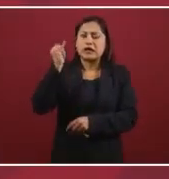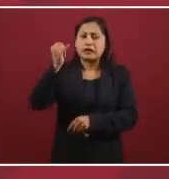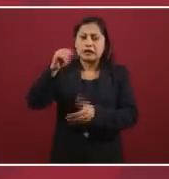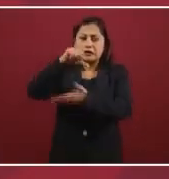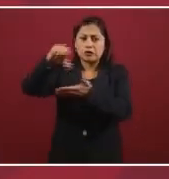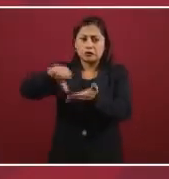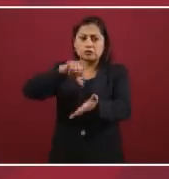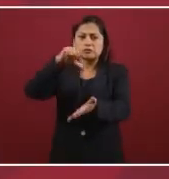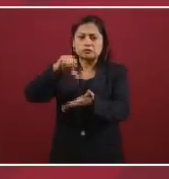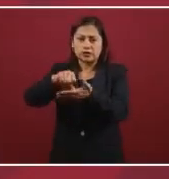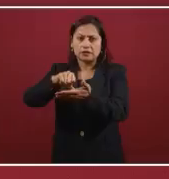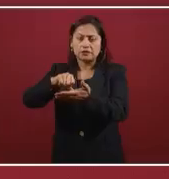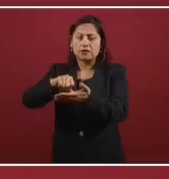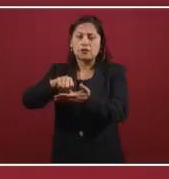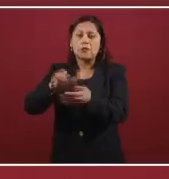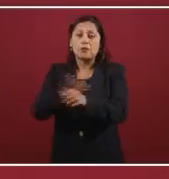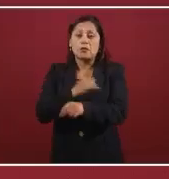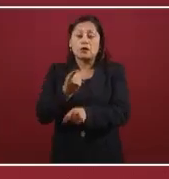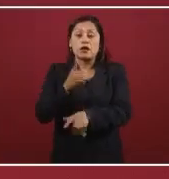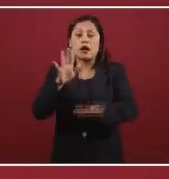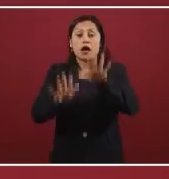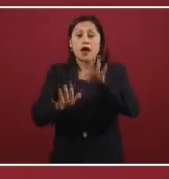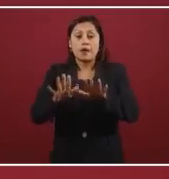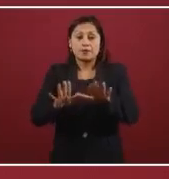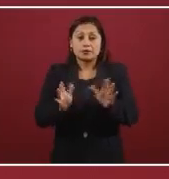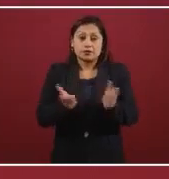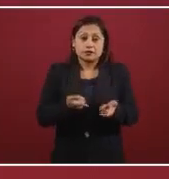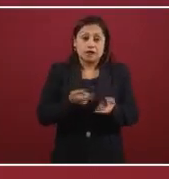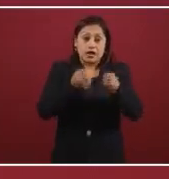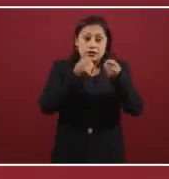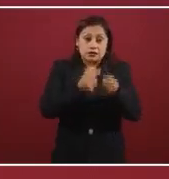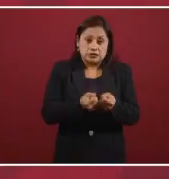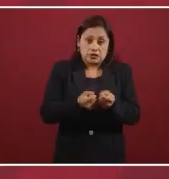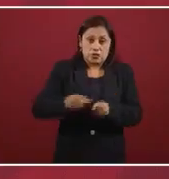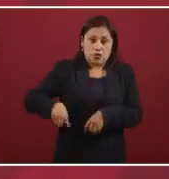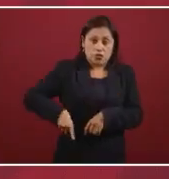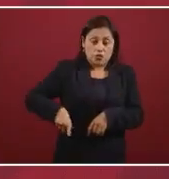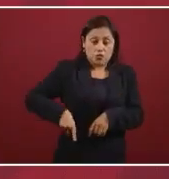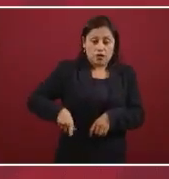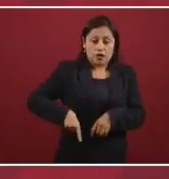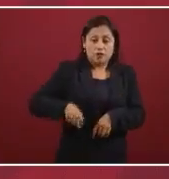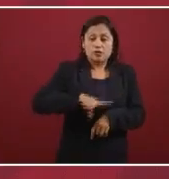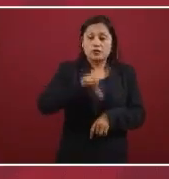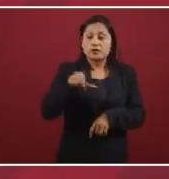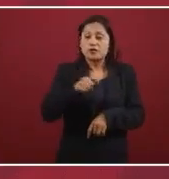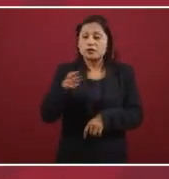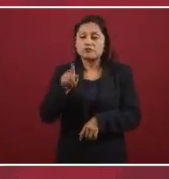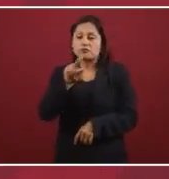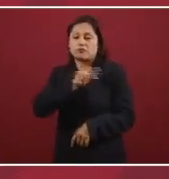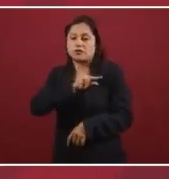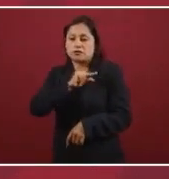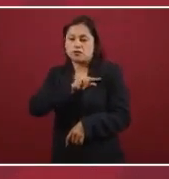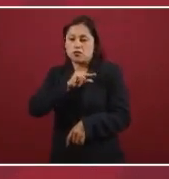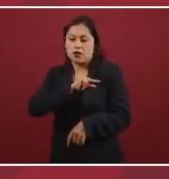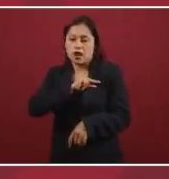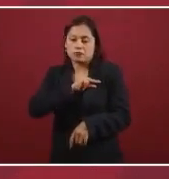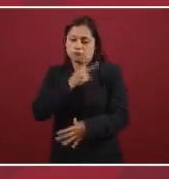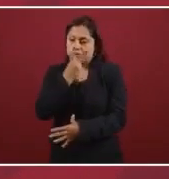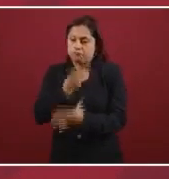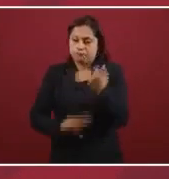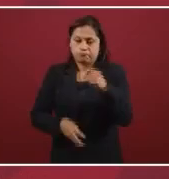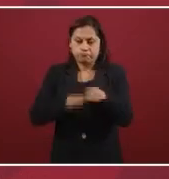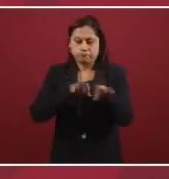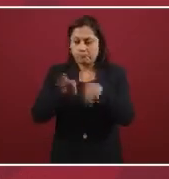estar trabajando en el seguro y al mismo tiempo tener un consultorio, o estar en un instituto de salud y tener su